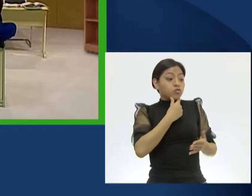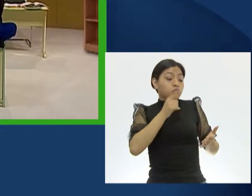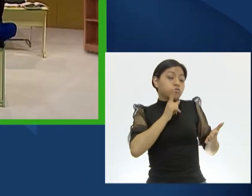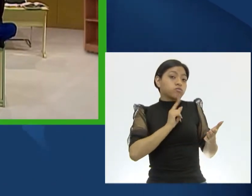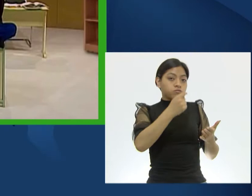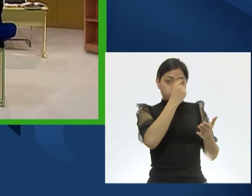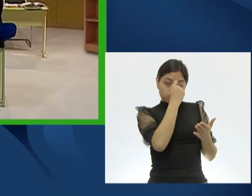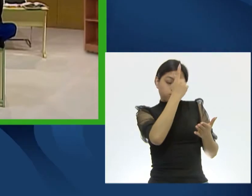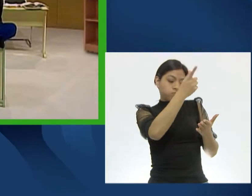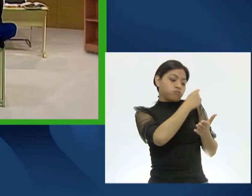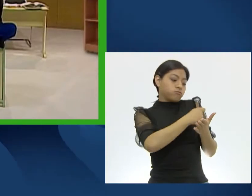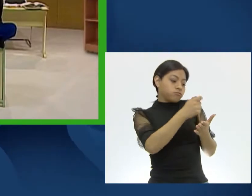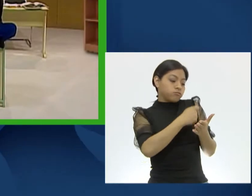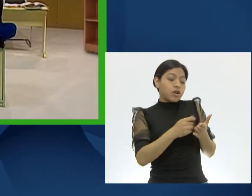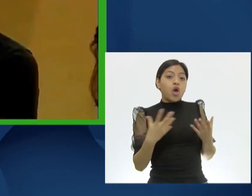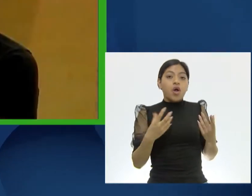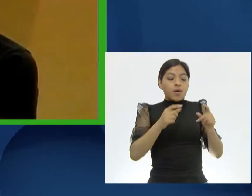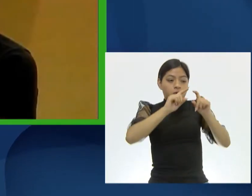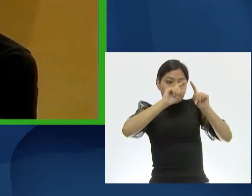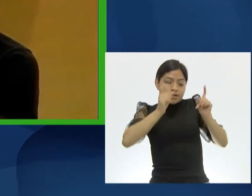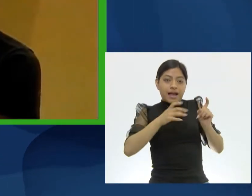diálogos acompañados de acotaciones.